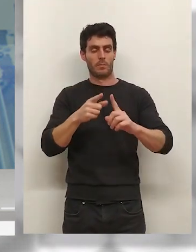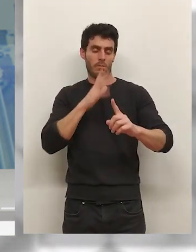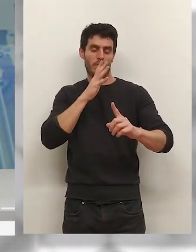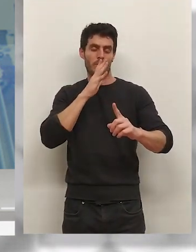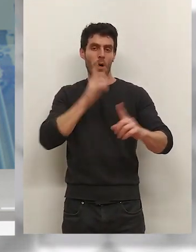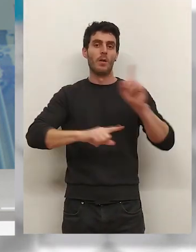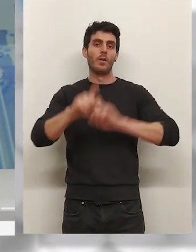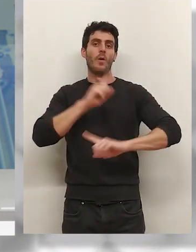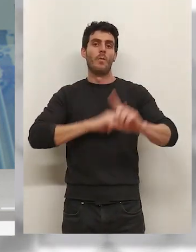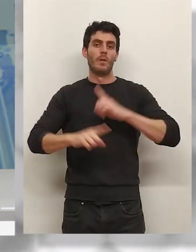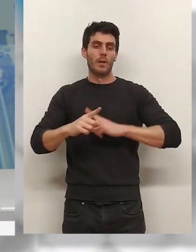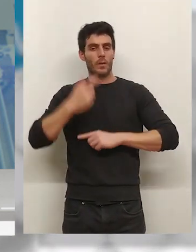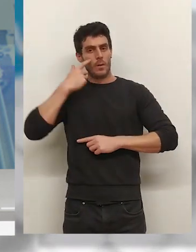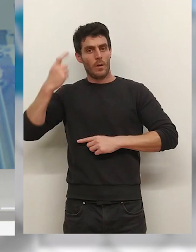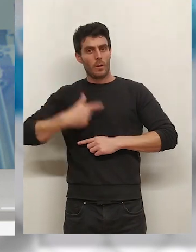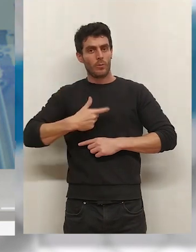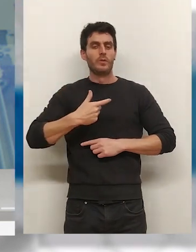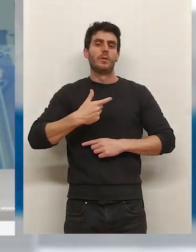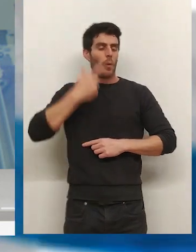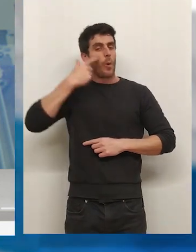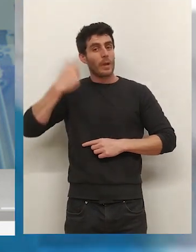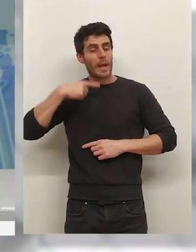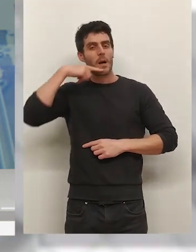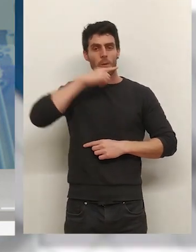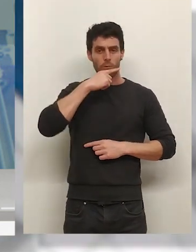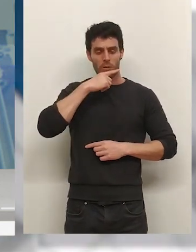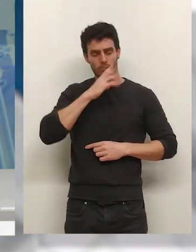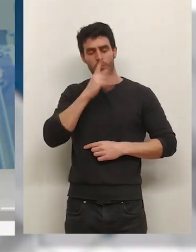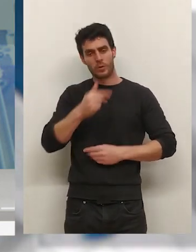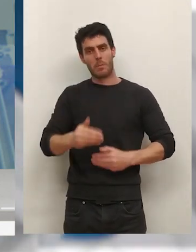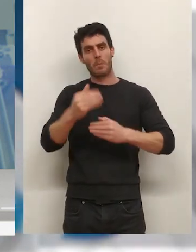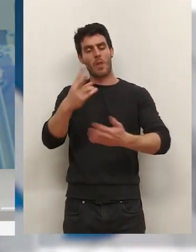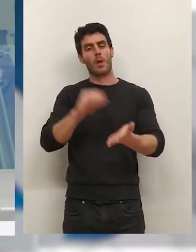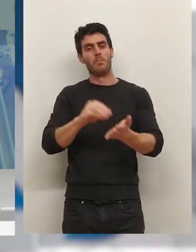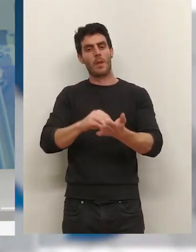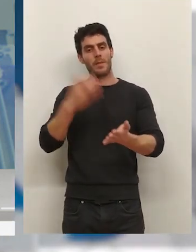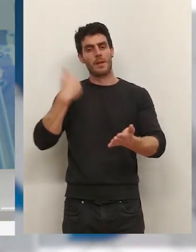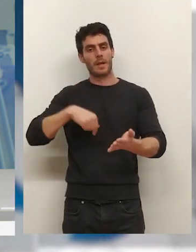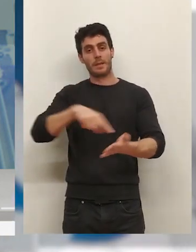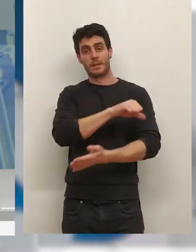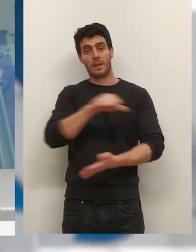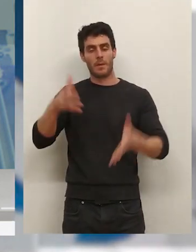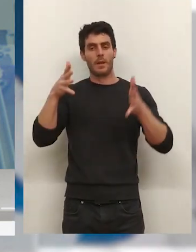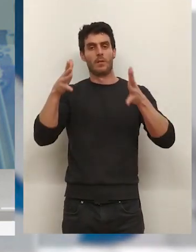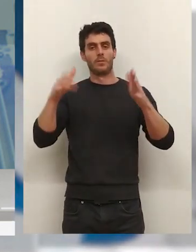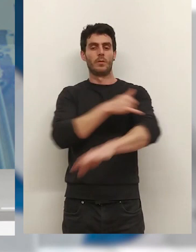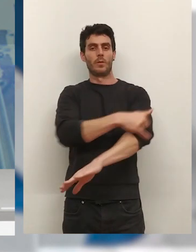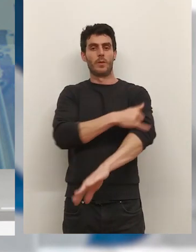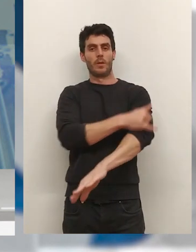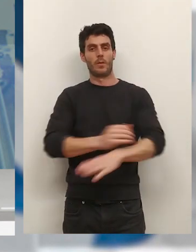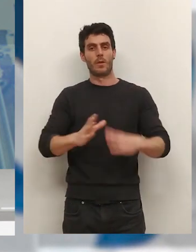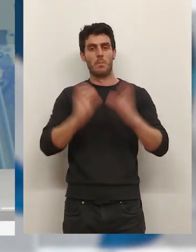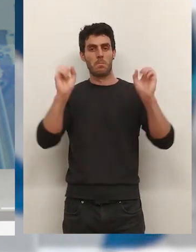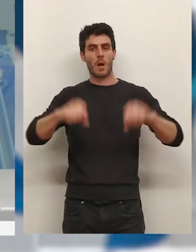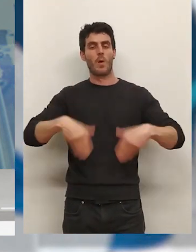consecuencias derivadas del conflicto armado entre Rusia y Ucrania, ya ha sido prorrogada otras dos veces. Y esta semana el Consejo de Gobierno